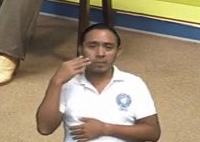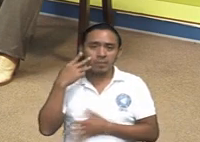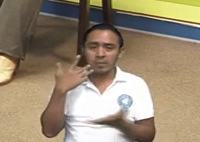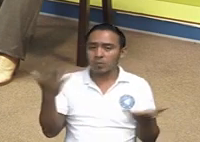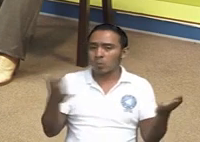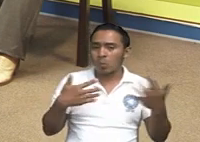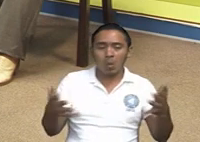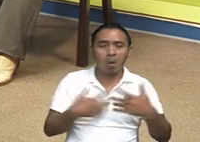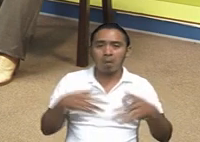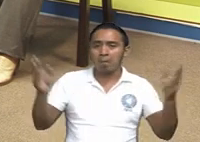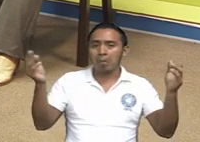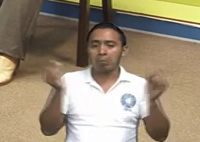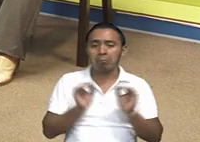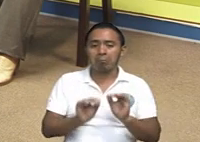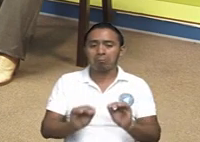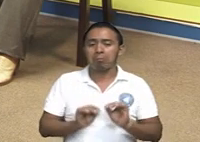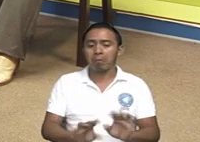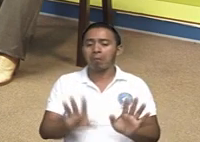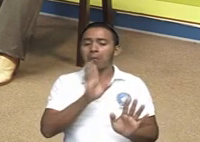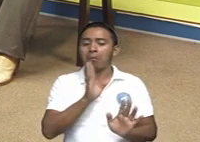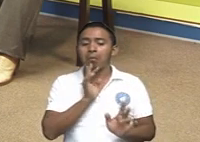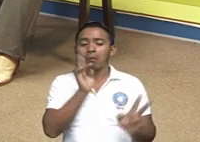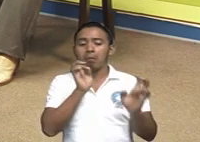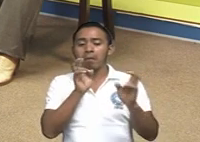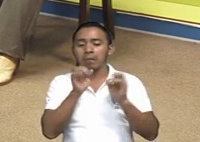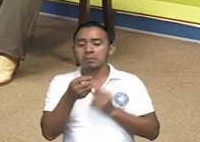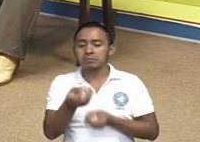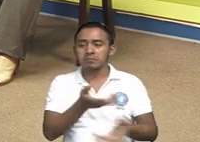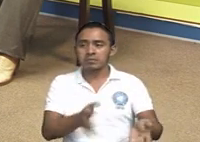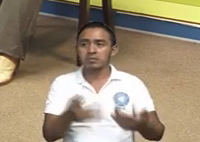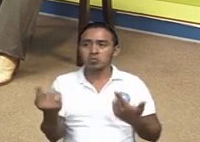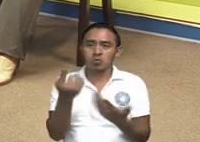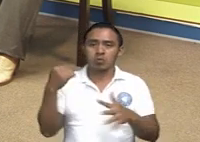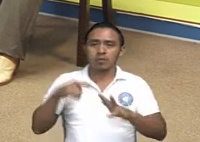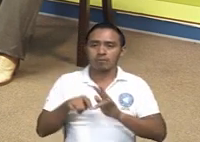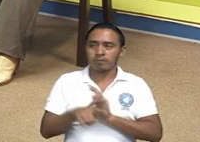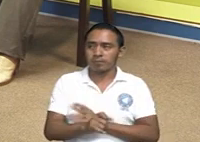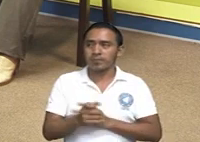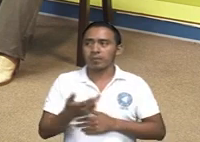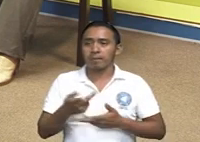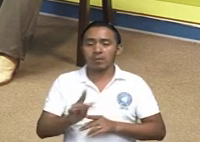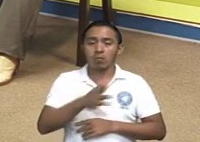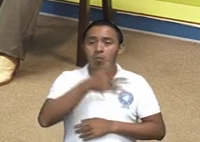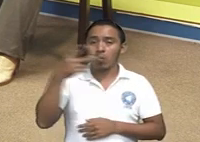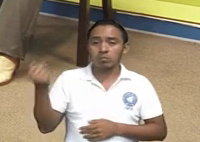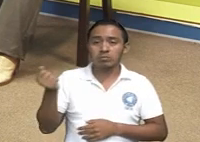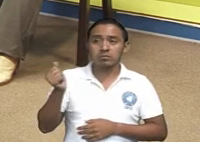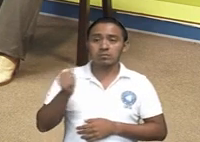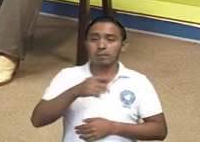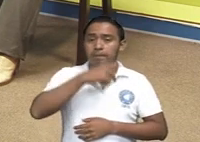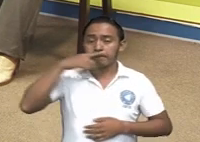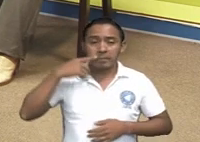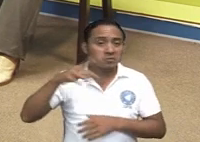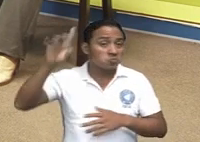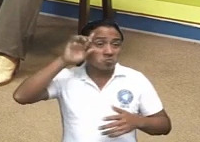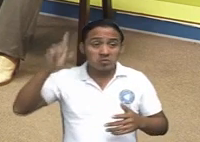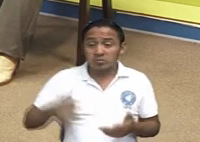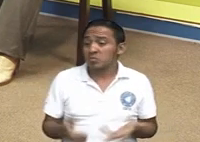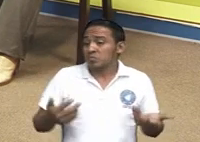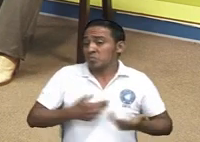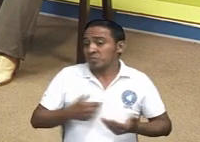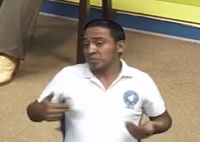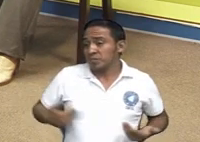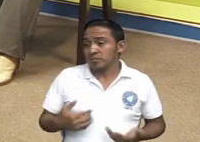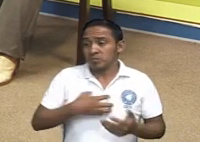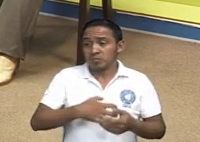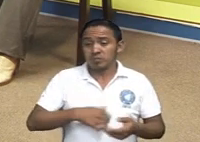tema con sus hijos y su hija, quizás los psicólogos, sí, como usted, pero los padres de familia que no estamos